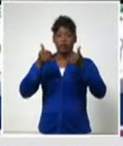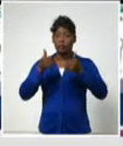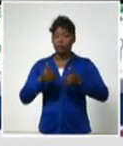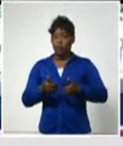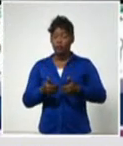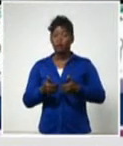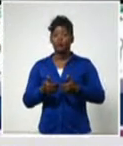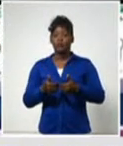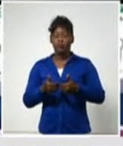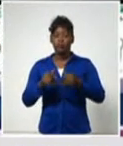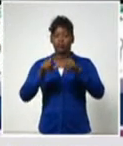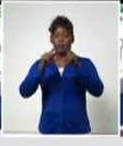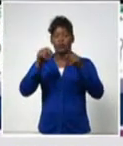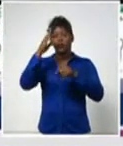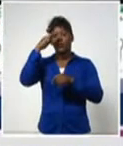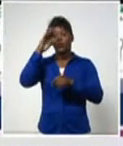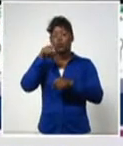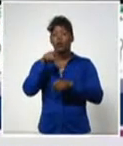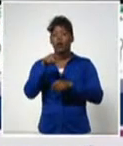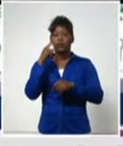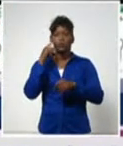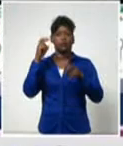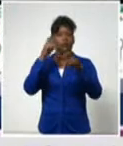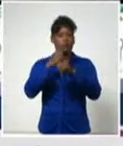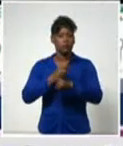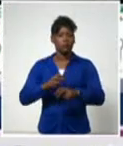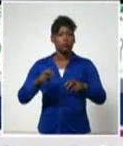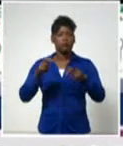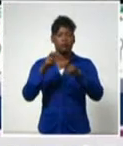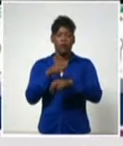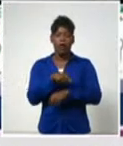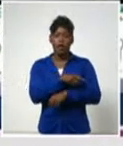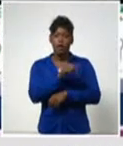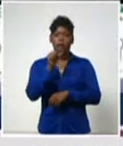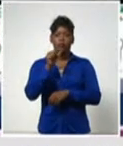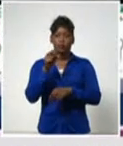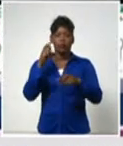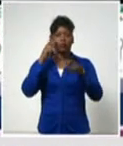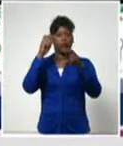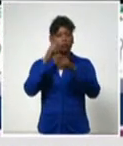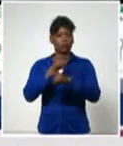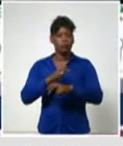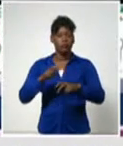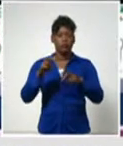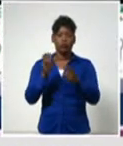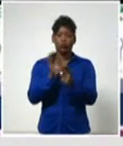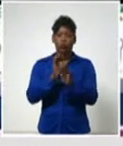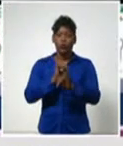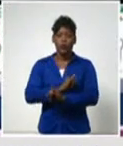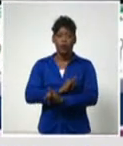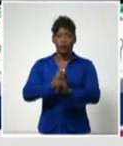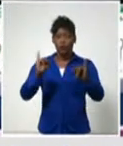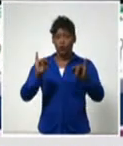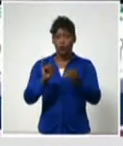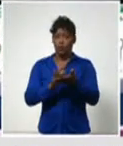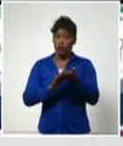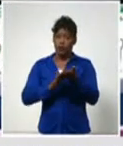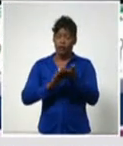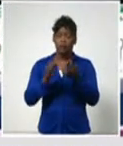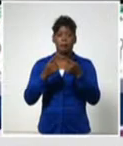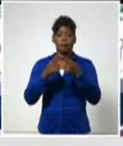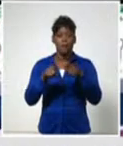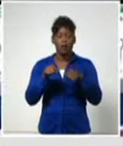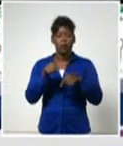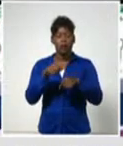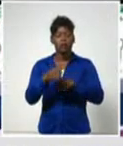sido también un estudio reciente. Antes no se divulgó mucha información al respecto, pero hoy se maneja y se